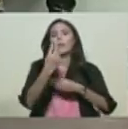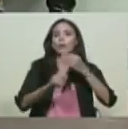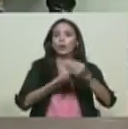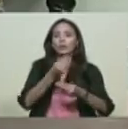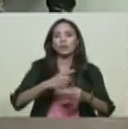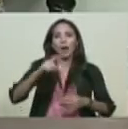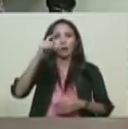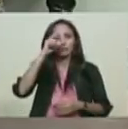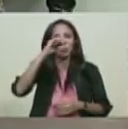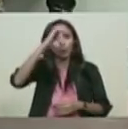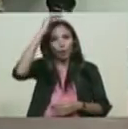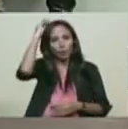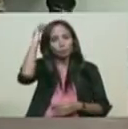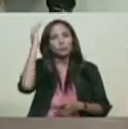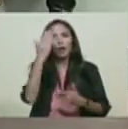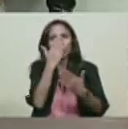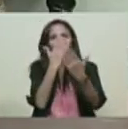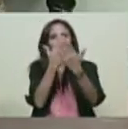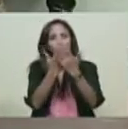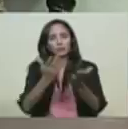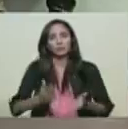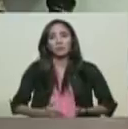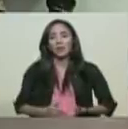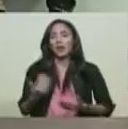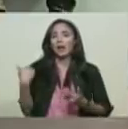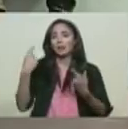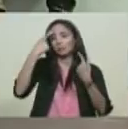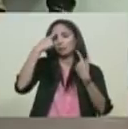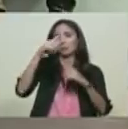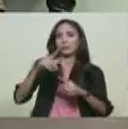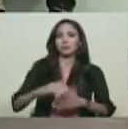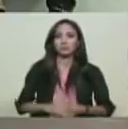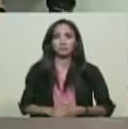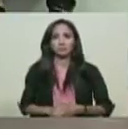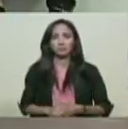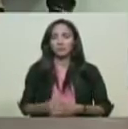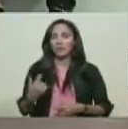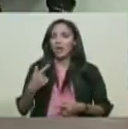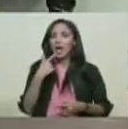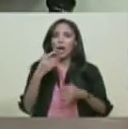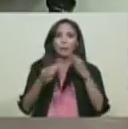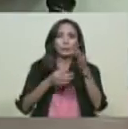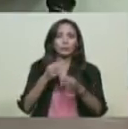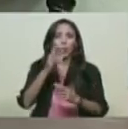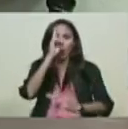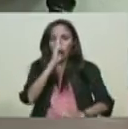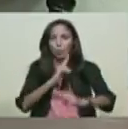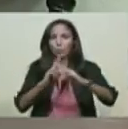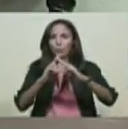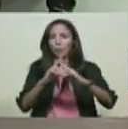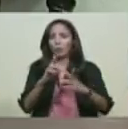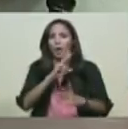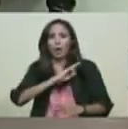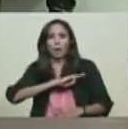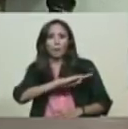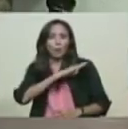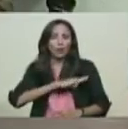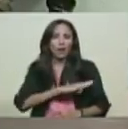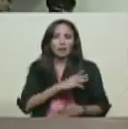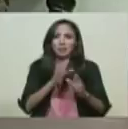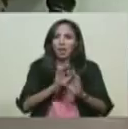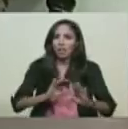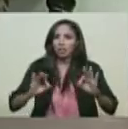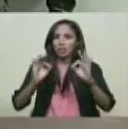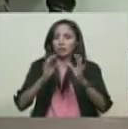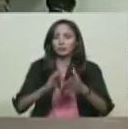Alup. No valió para nada. Esa gente no sabe de palabra, no sabe de honor, no sabe de moral, no sabe de